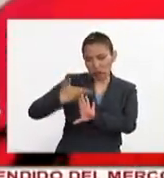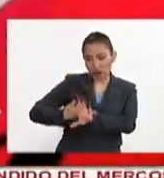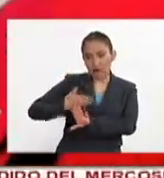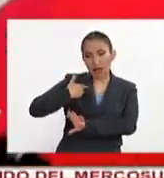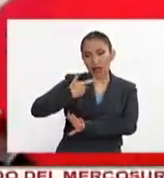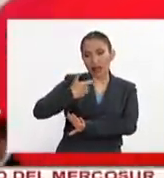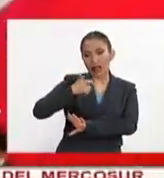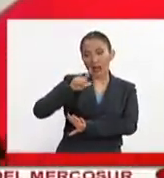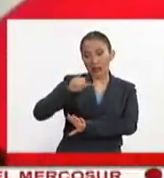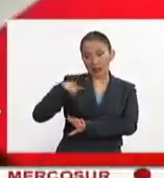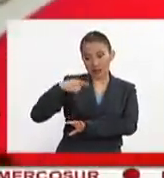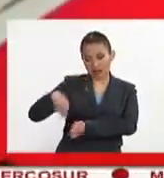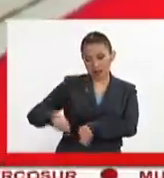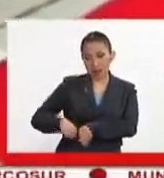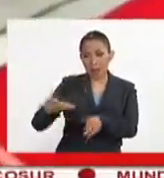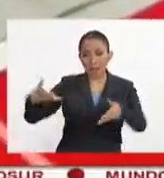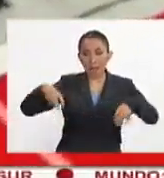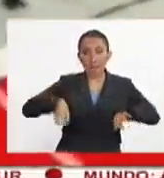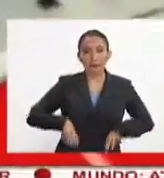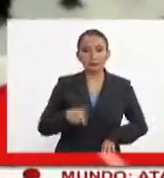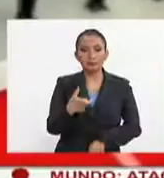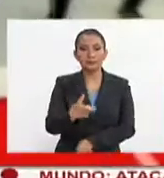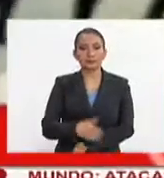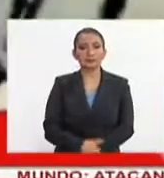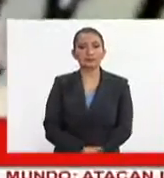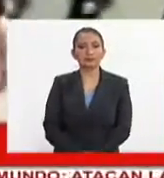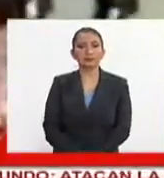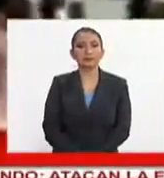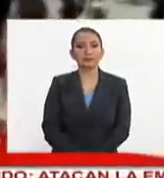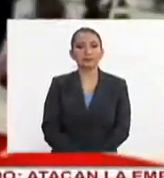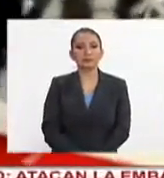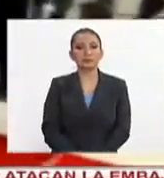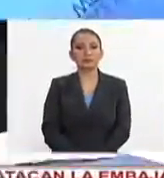Jorge Glass por el delito de peculado.